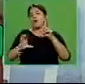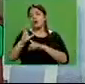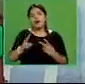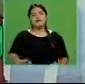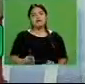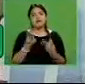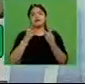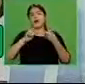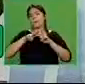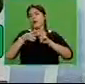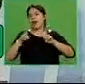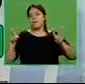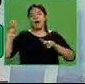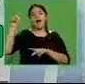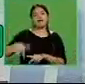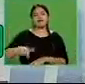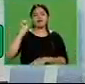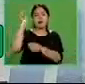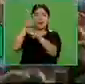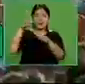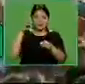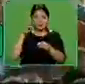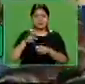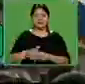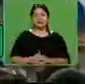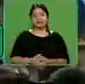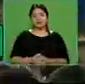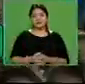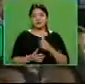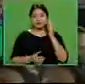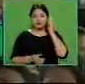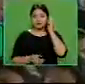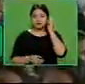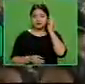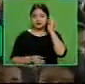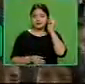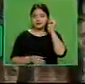la vida, por la paz, aquí en Puerto Ayacucho.